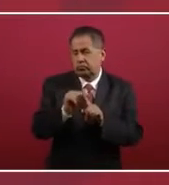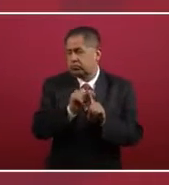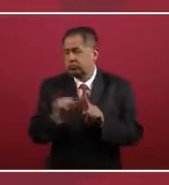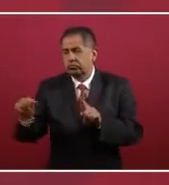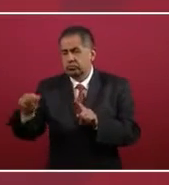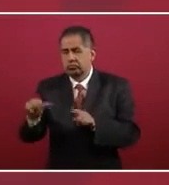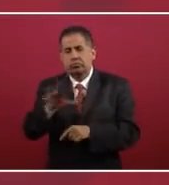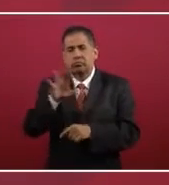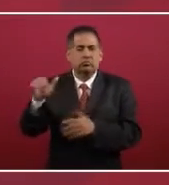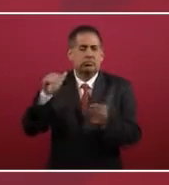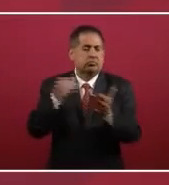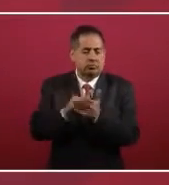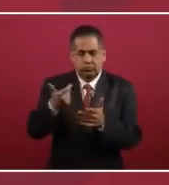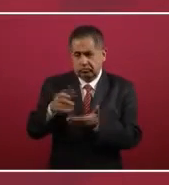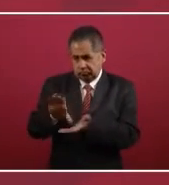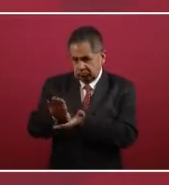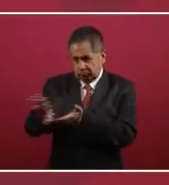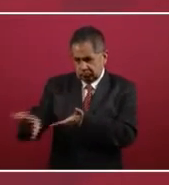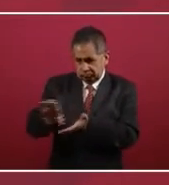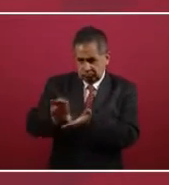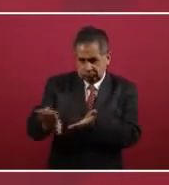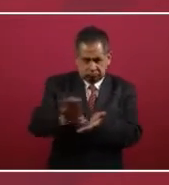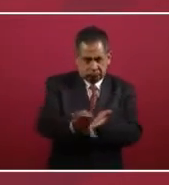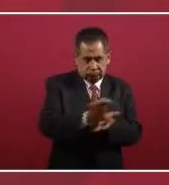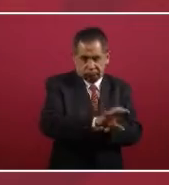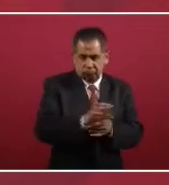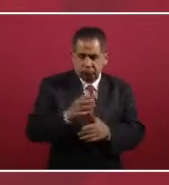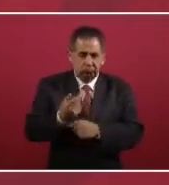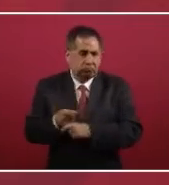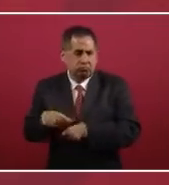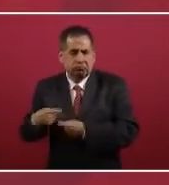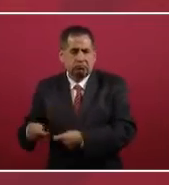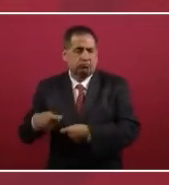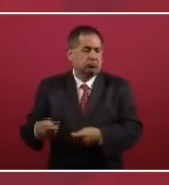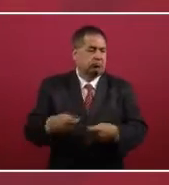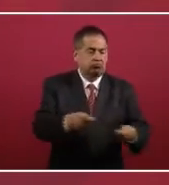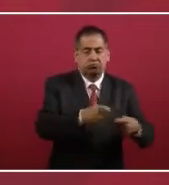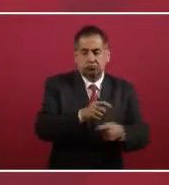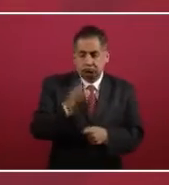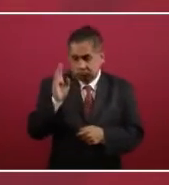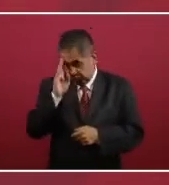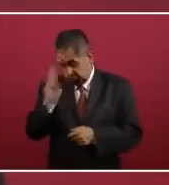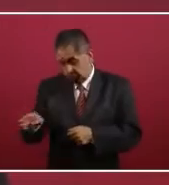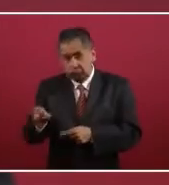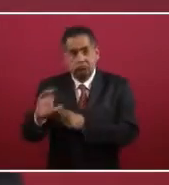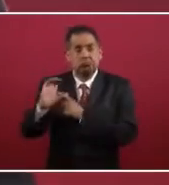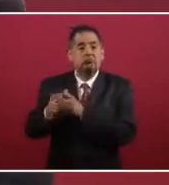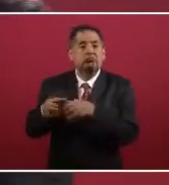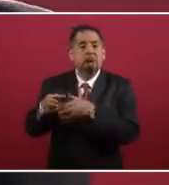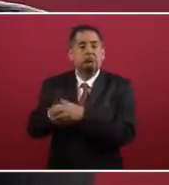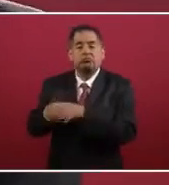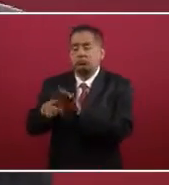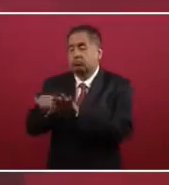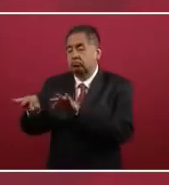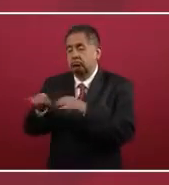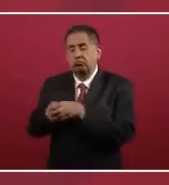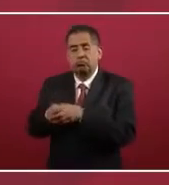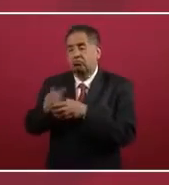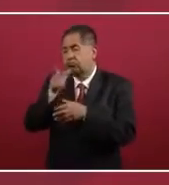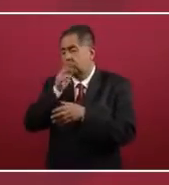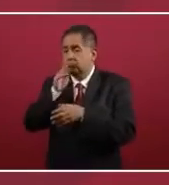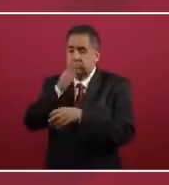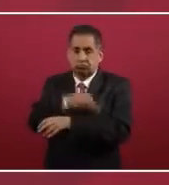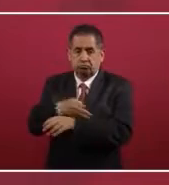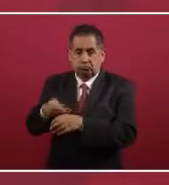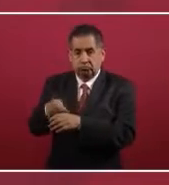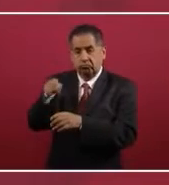adelante, 500 mil. Entonces se entregan los recursos al comité que integran madres y padres